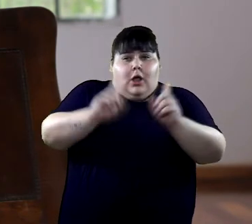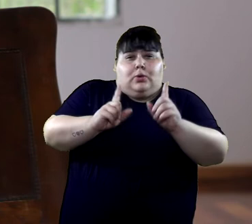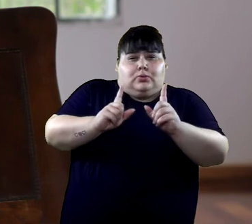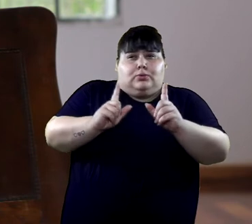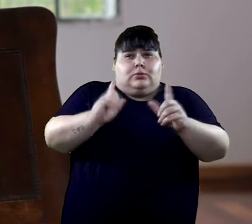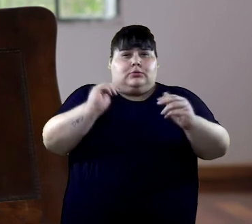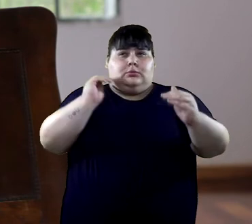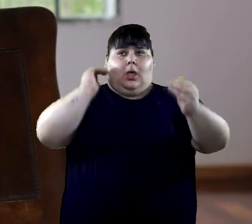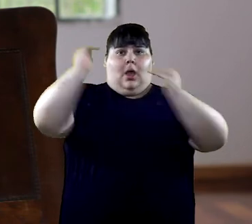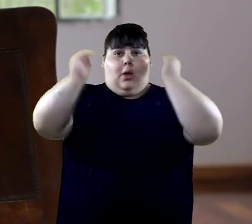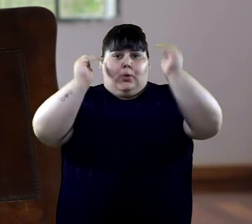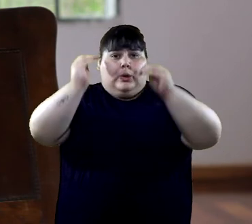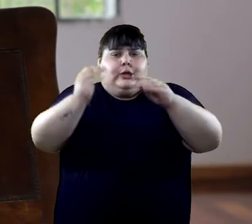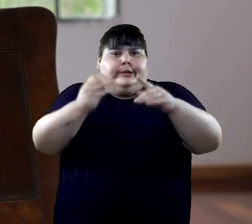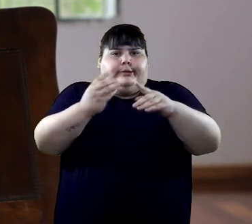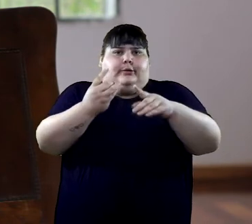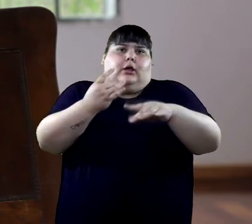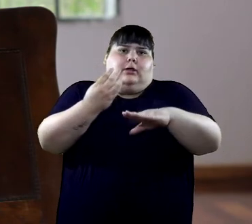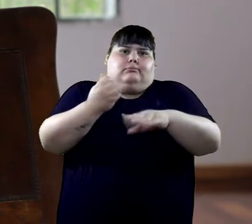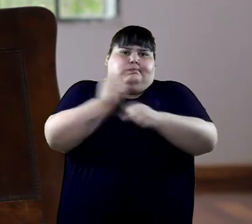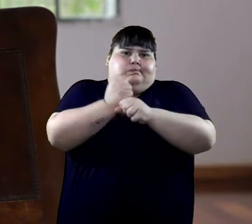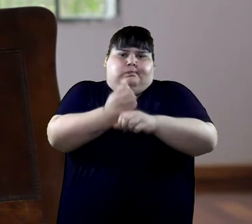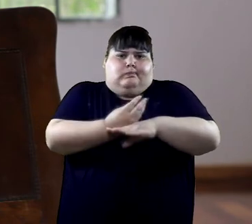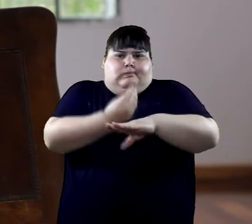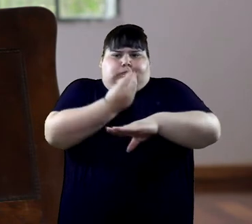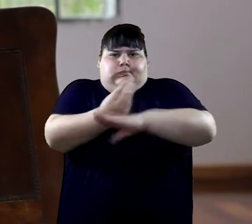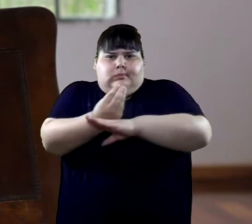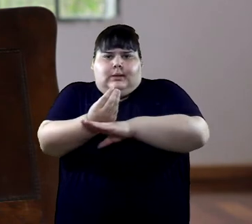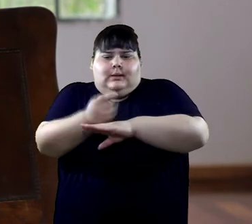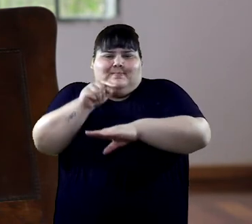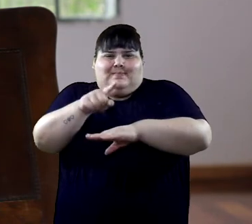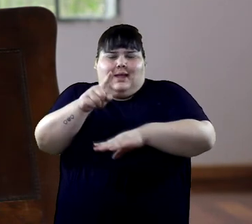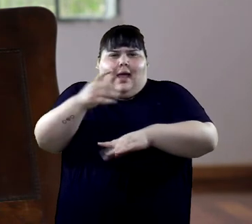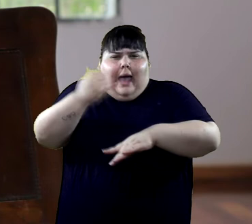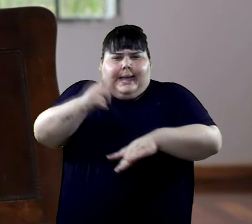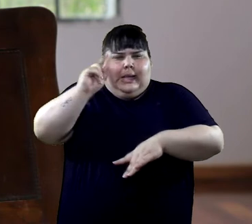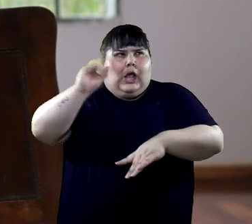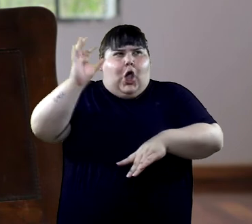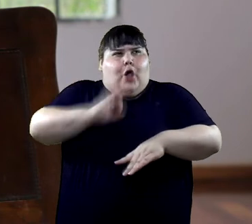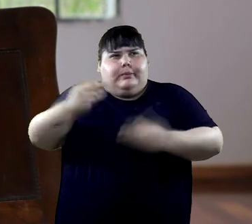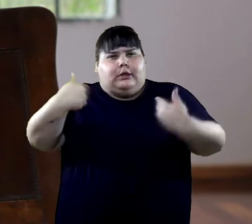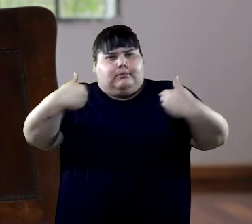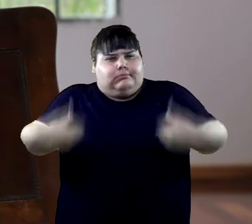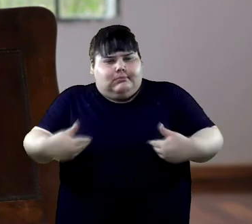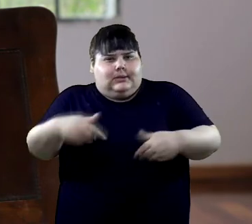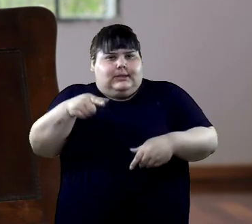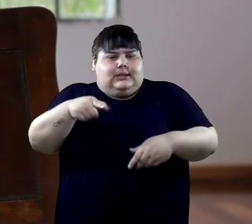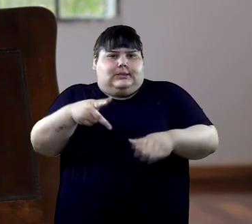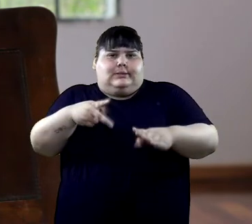personal que tienen algunas personas adultas y que ocupan determinados